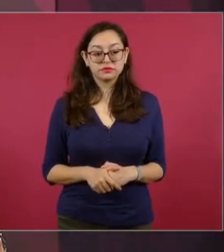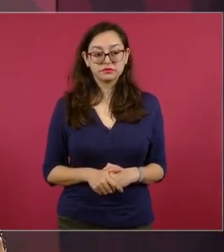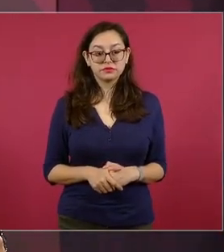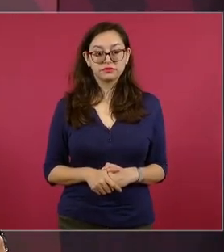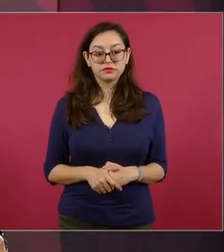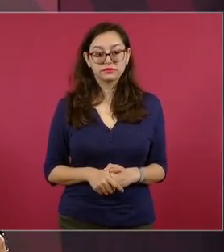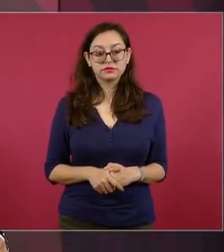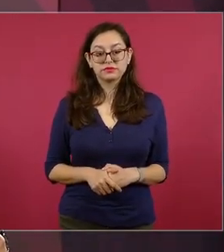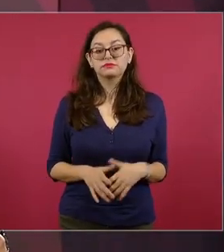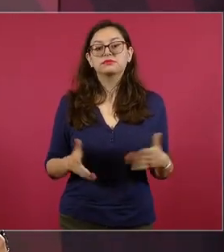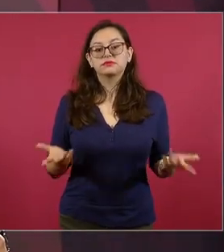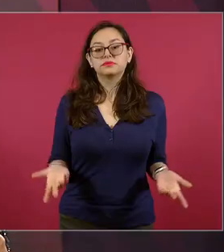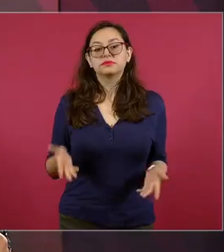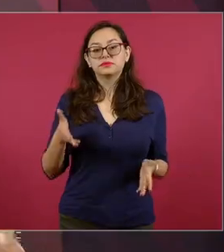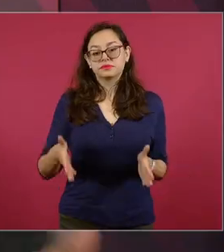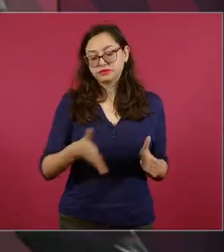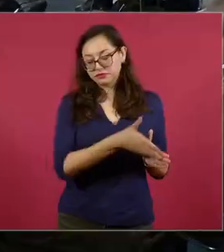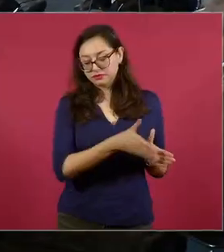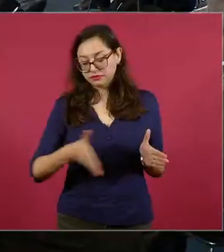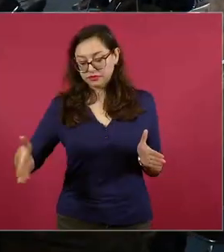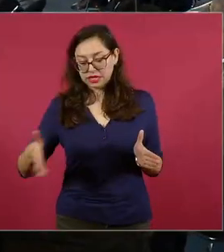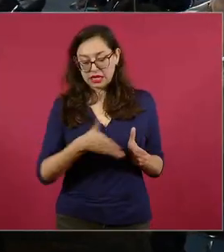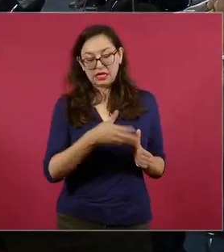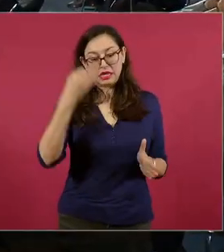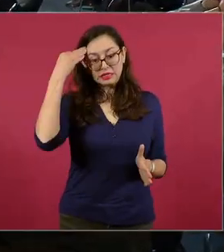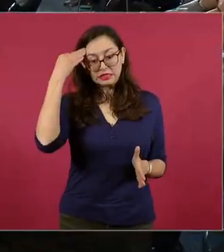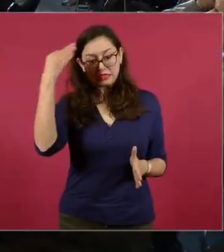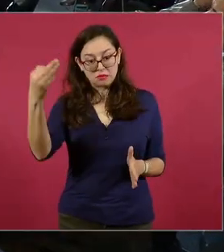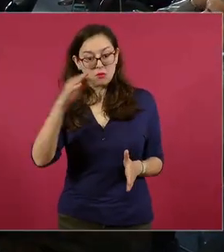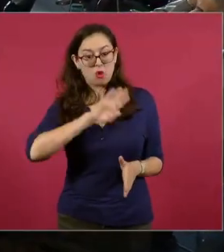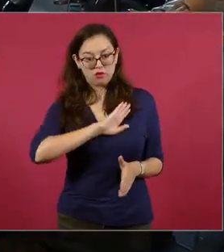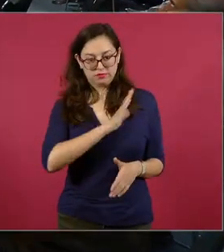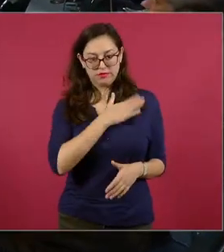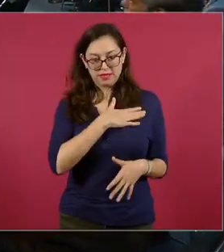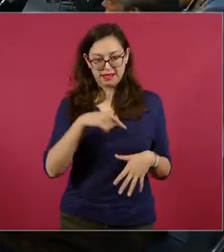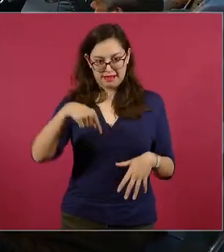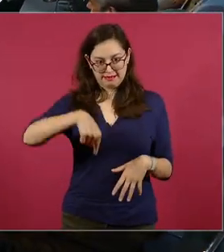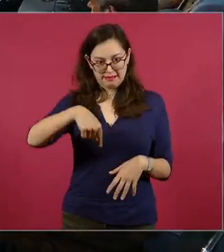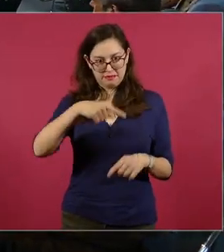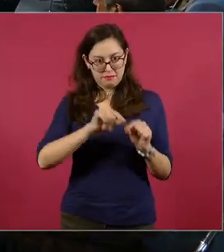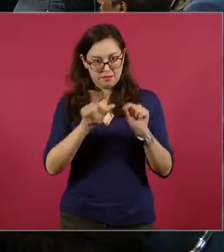colonial, cuando hubo un gran saqueo